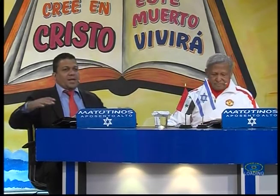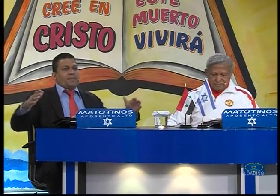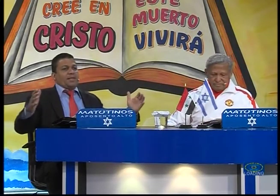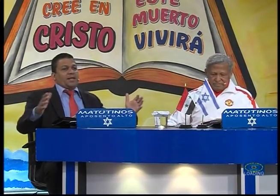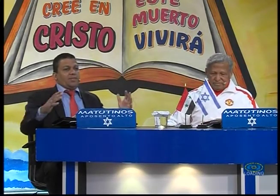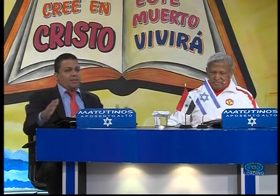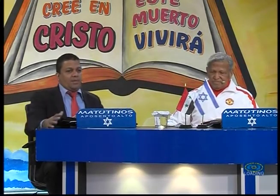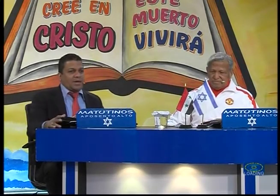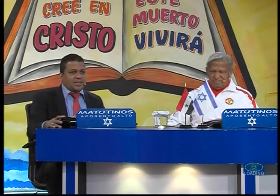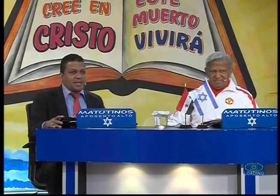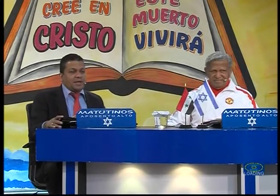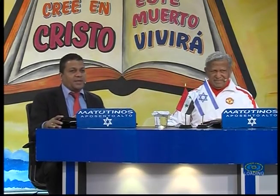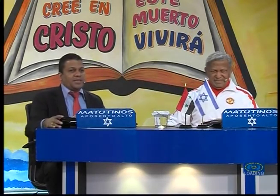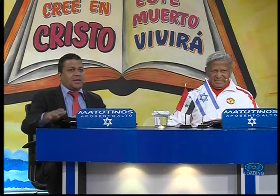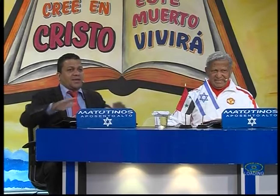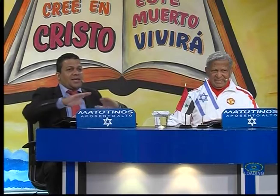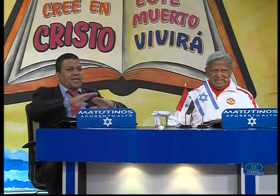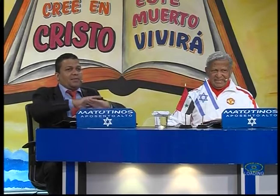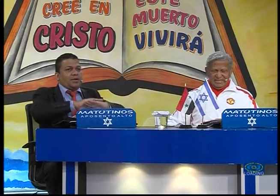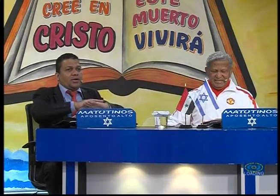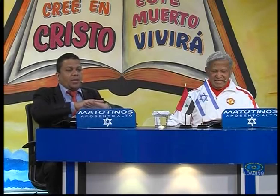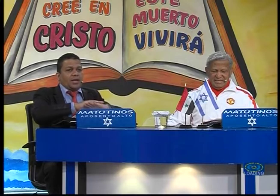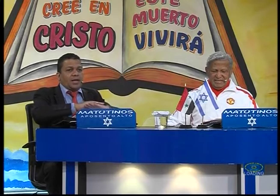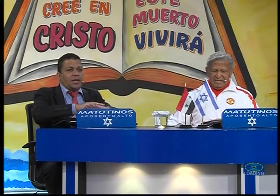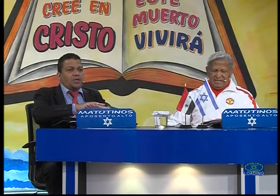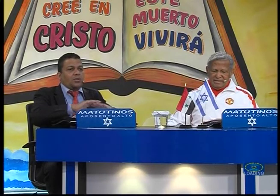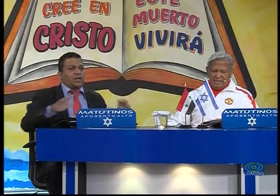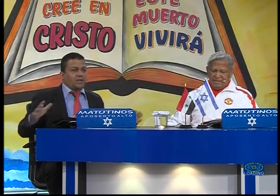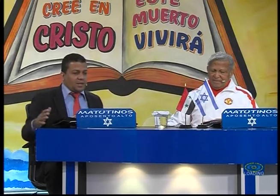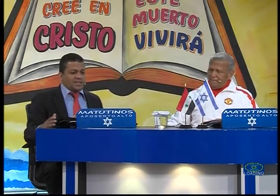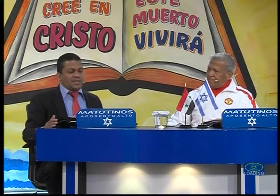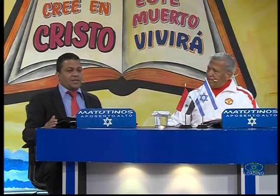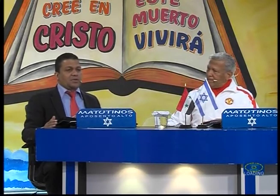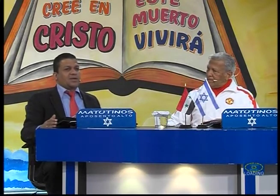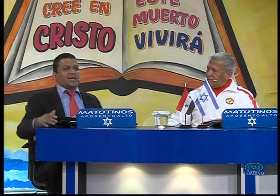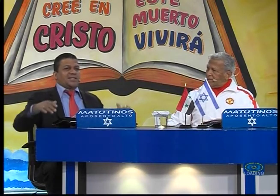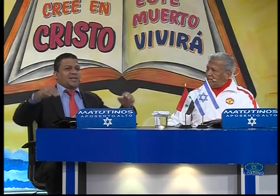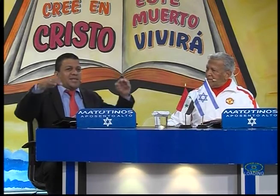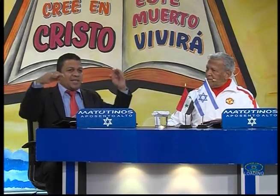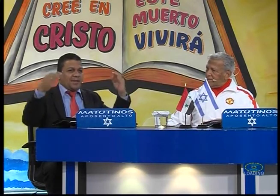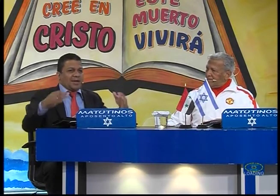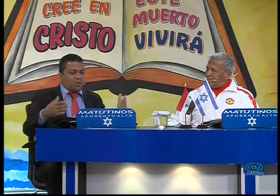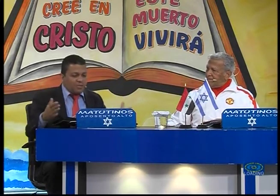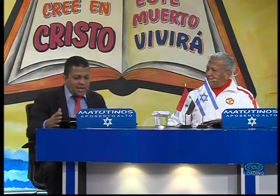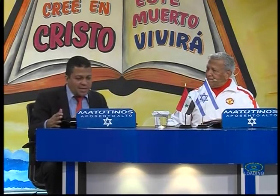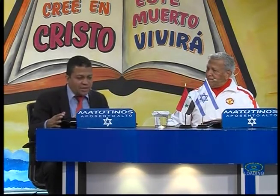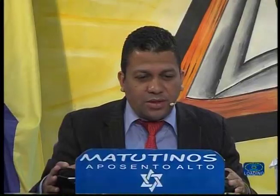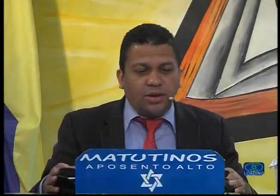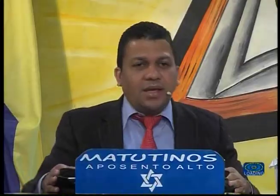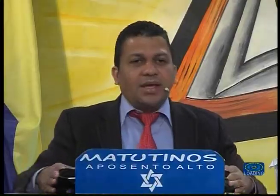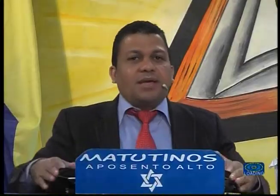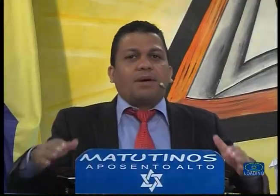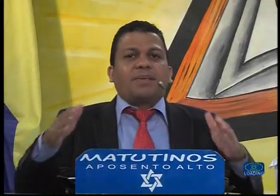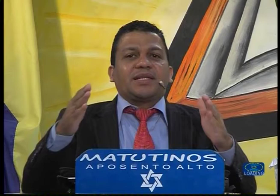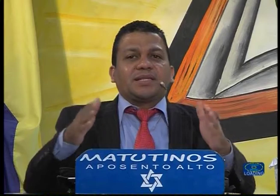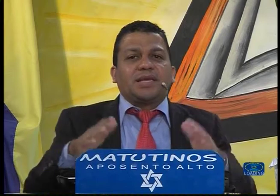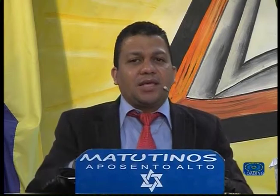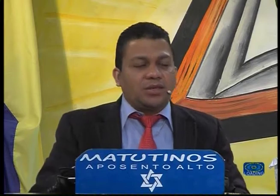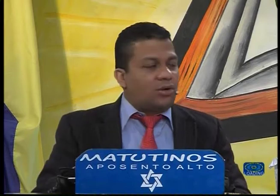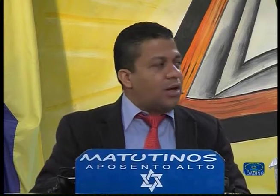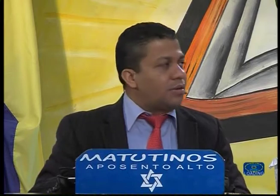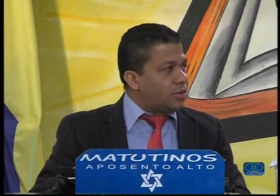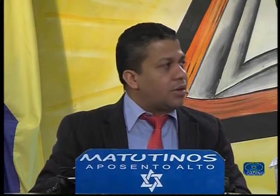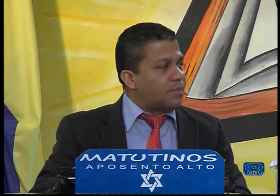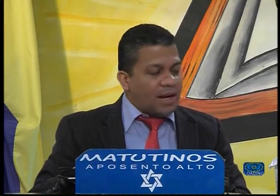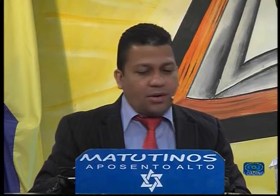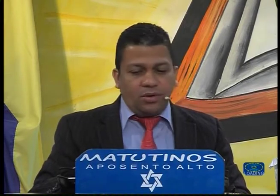iba respirando amenazas. Él pensaba que, bueno, era el dueño del circo, que él se la estaba comiendo. Iba